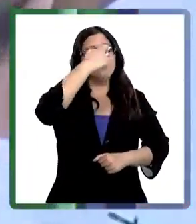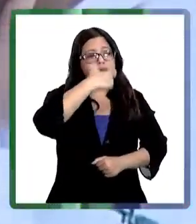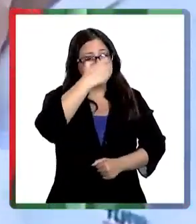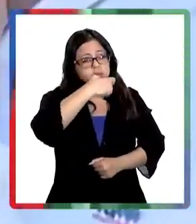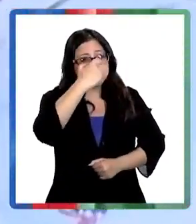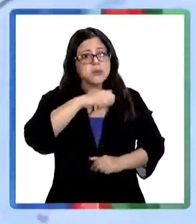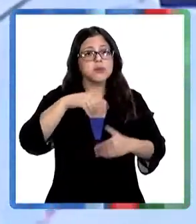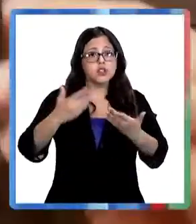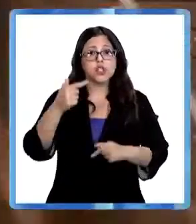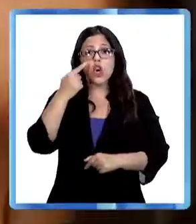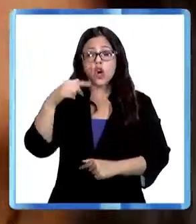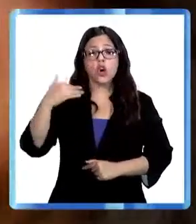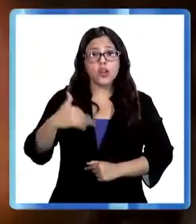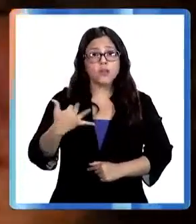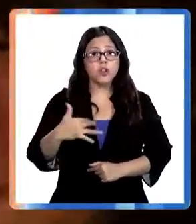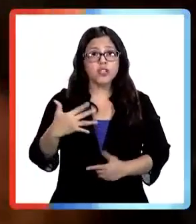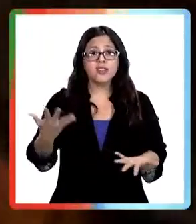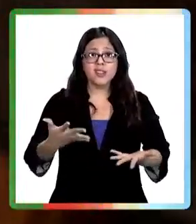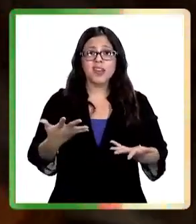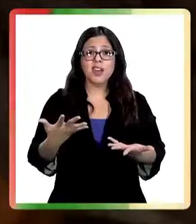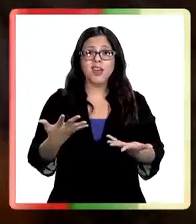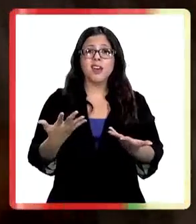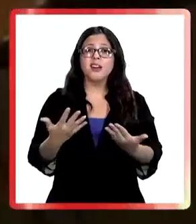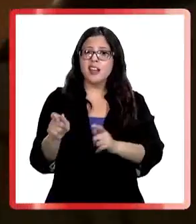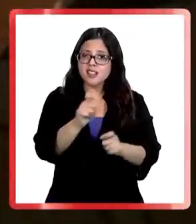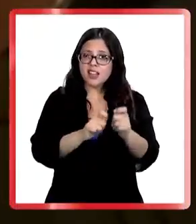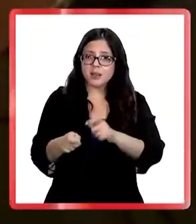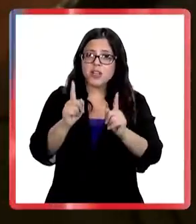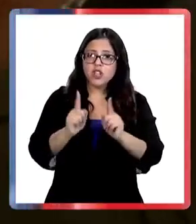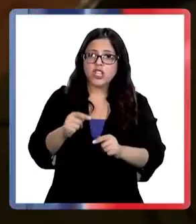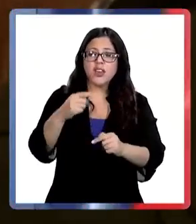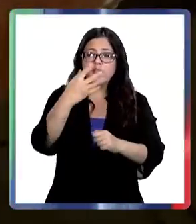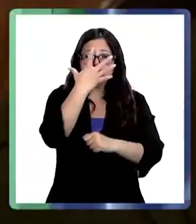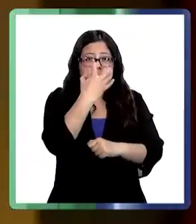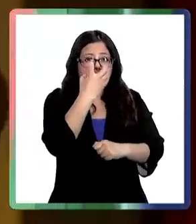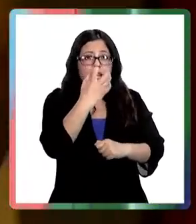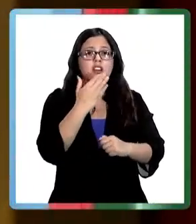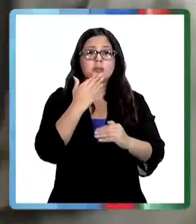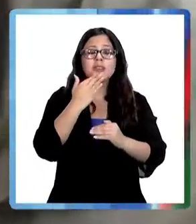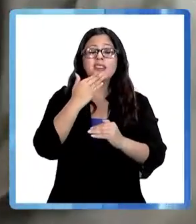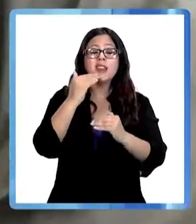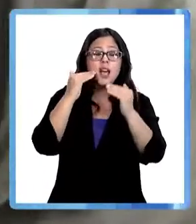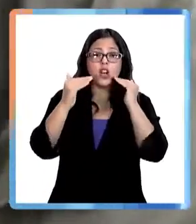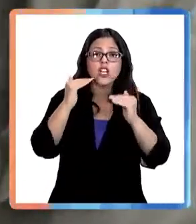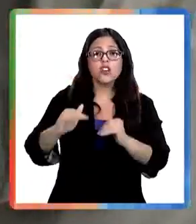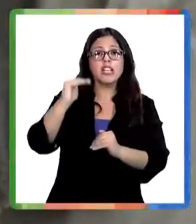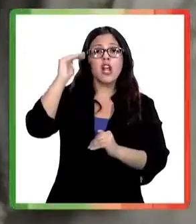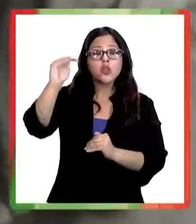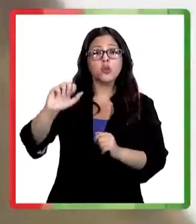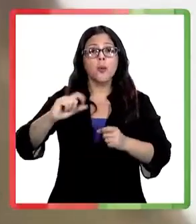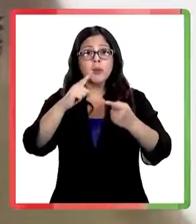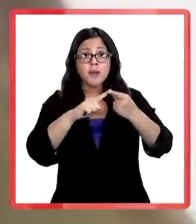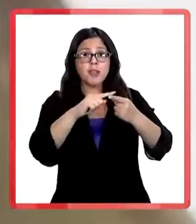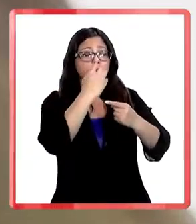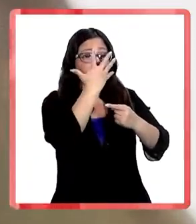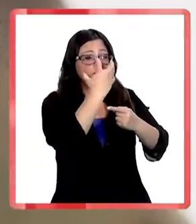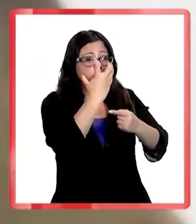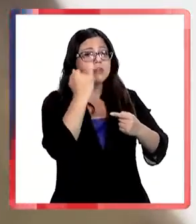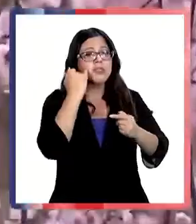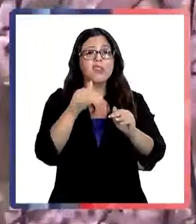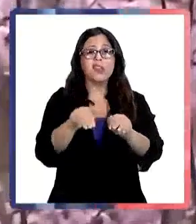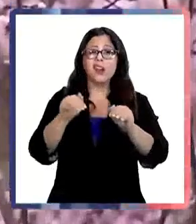secreción. Entonces es fundamental tratar la alergia en los pacientes, en los niños y en los adultos. Tratar la alergia primero porque